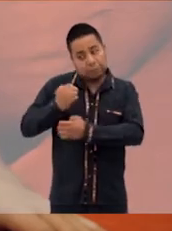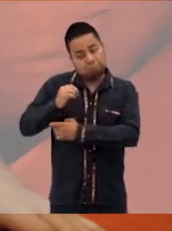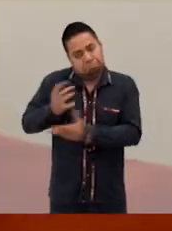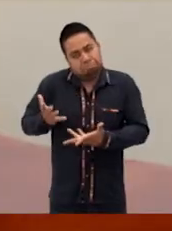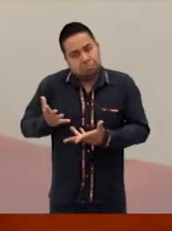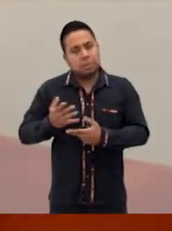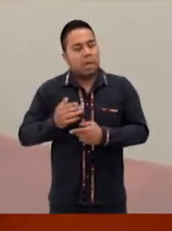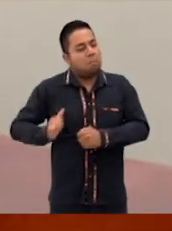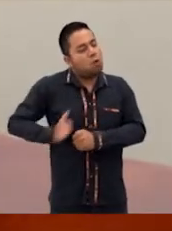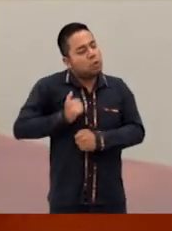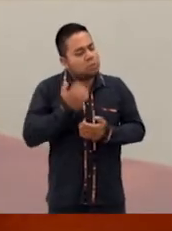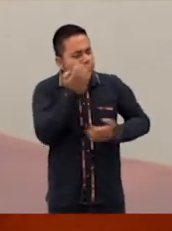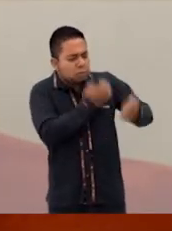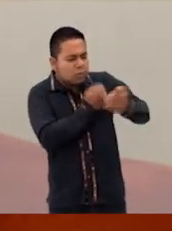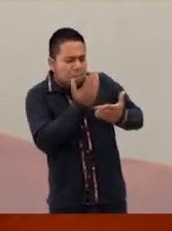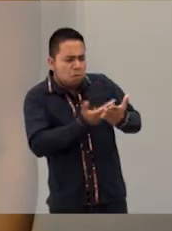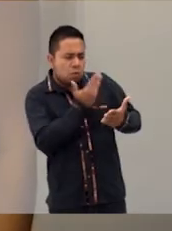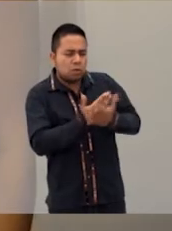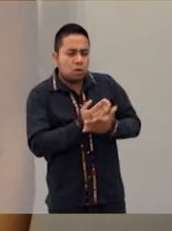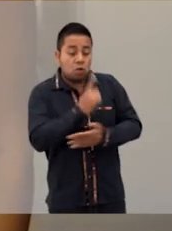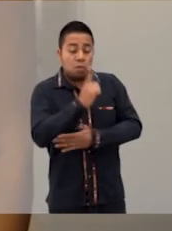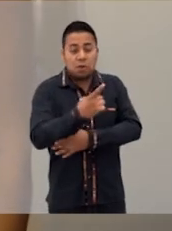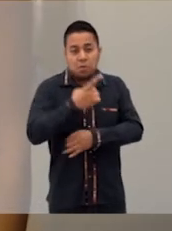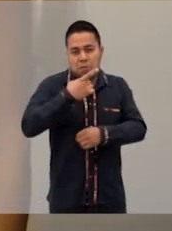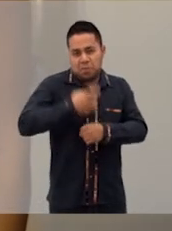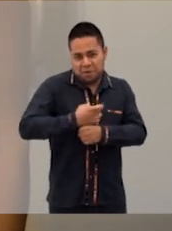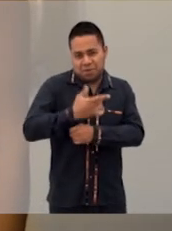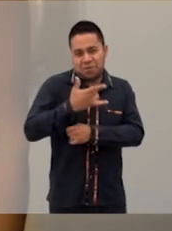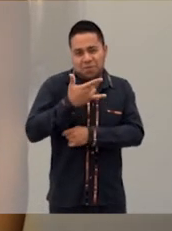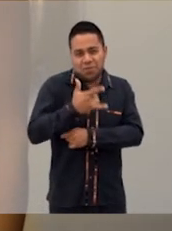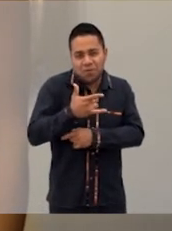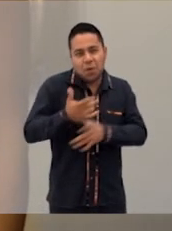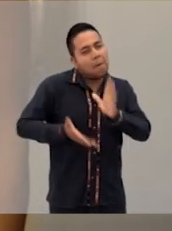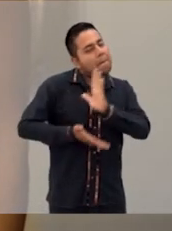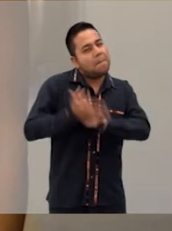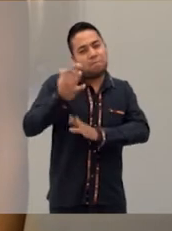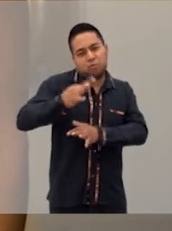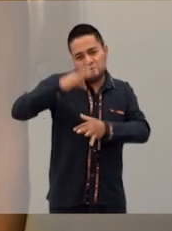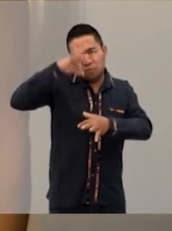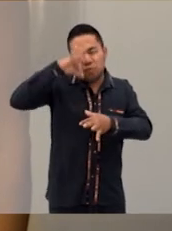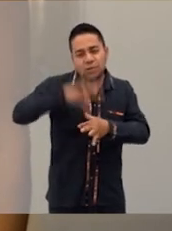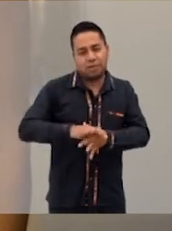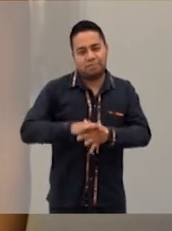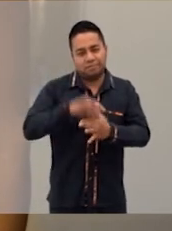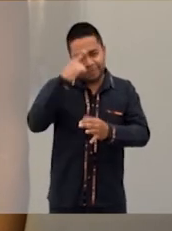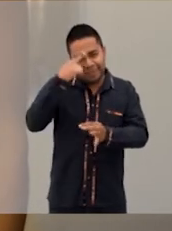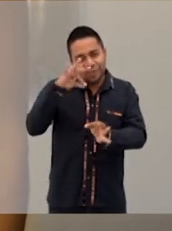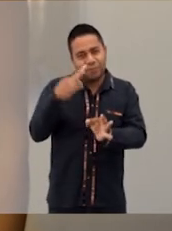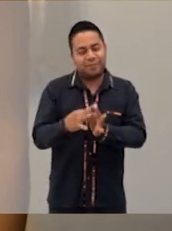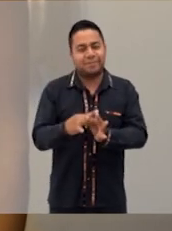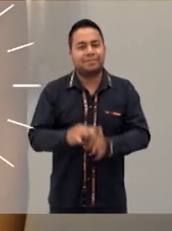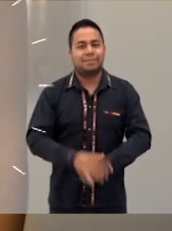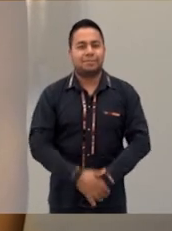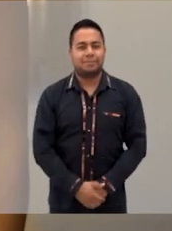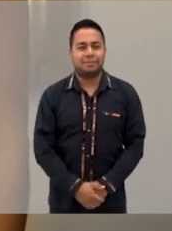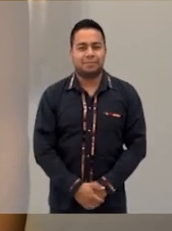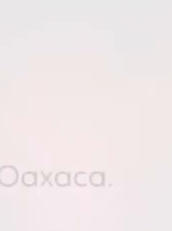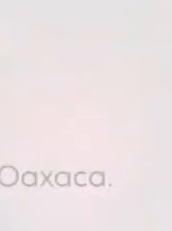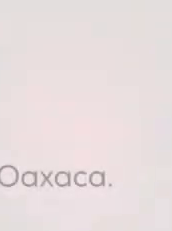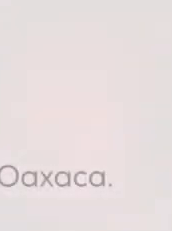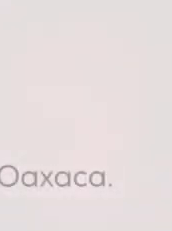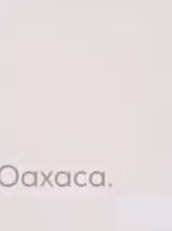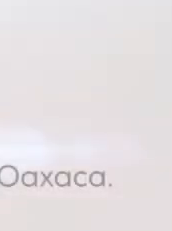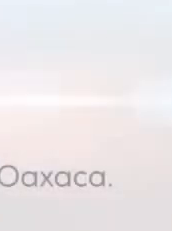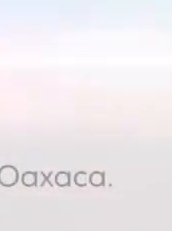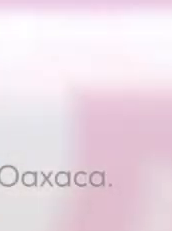propuestas, ¿no? Pues de una vez, chequemos. Este domingo primero de julio, vayamos a las urnas. Votar también es cumplir.